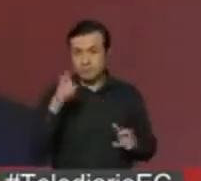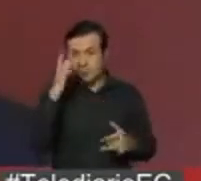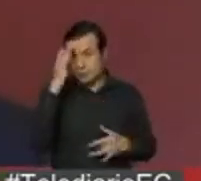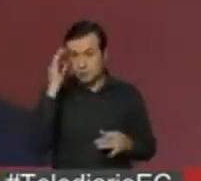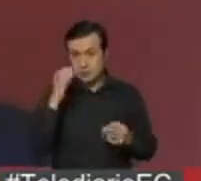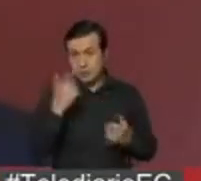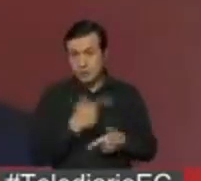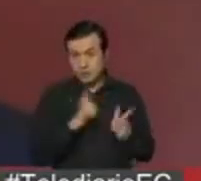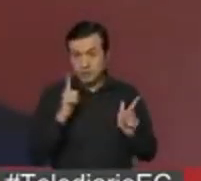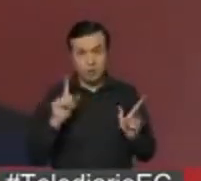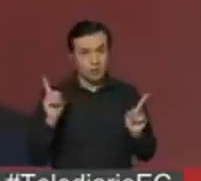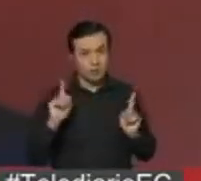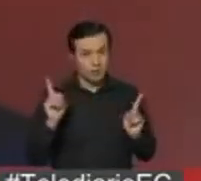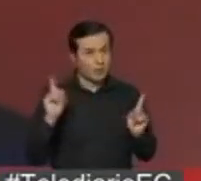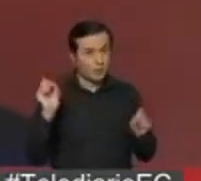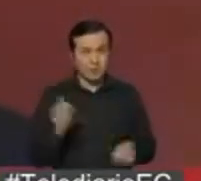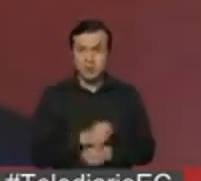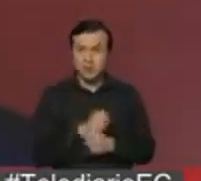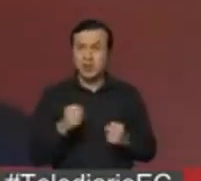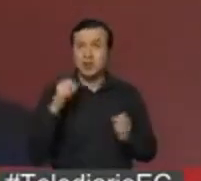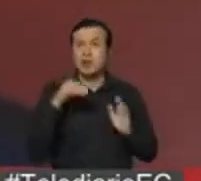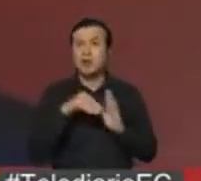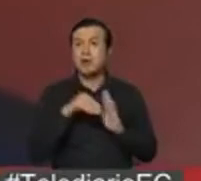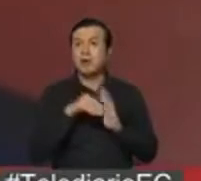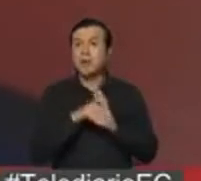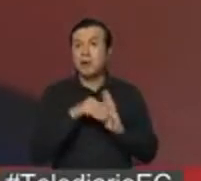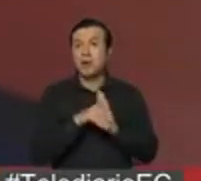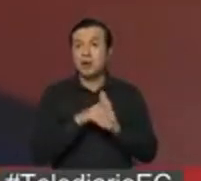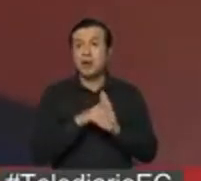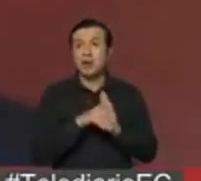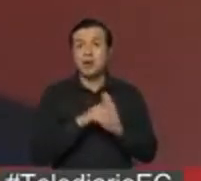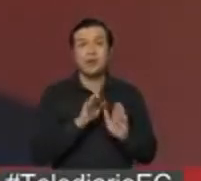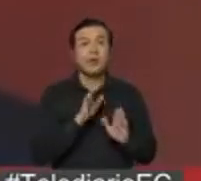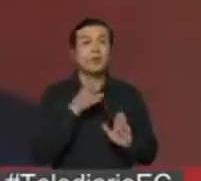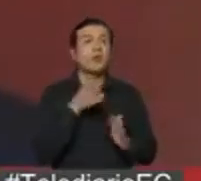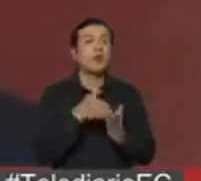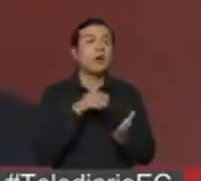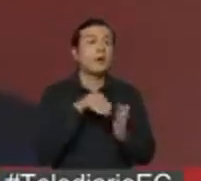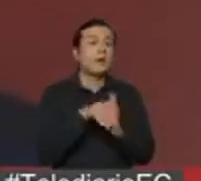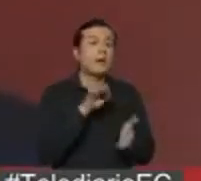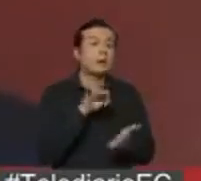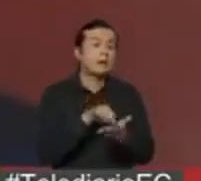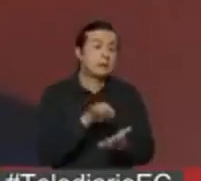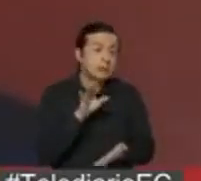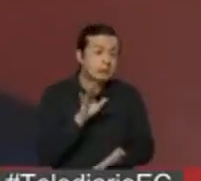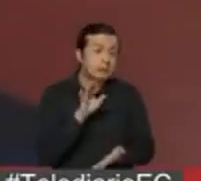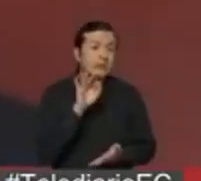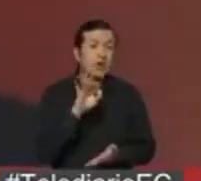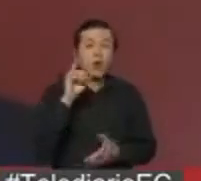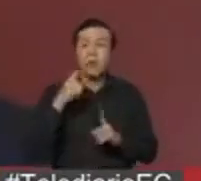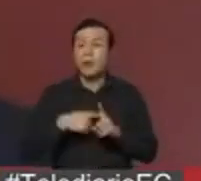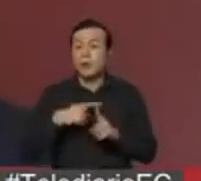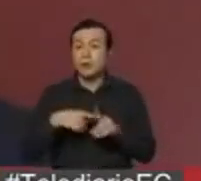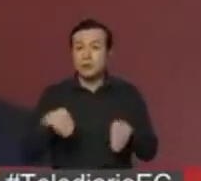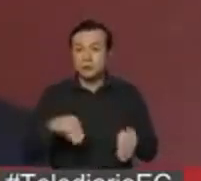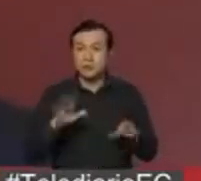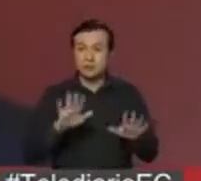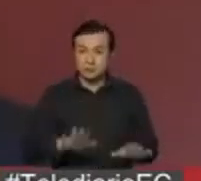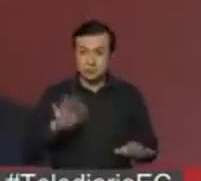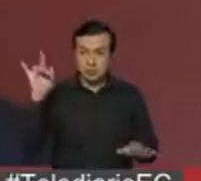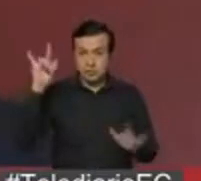obviamente. Claro. Así como tampoco un banco puede garantizar cero contagios, que no se vaya a contagiar en el banco o en un supermercado. Pero yo le puedo garantizar que